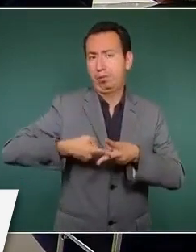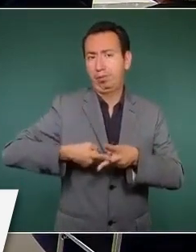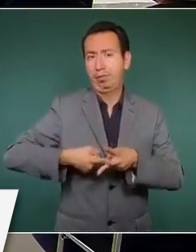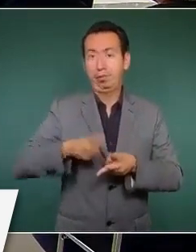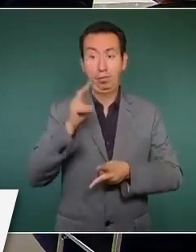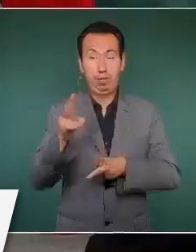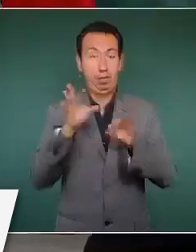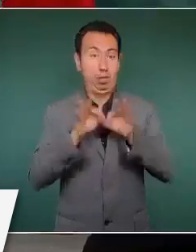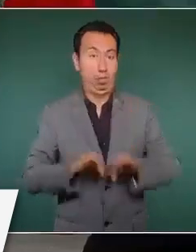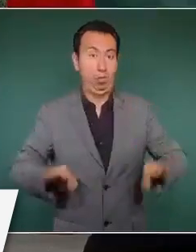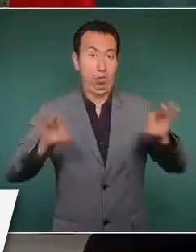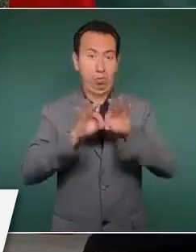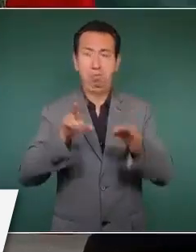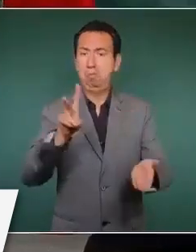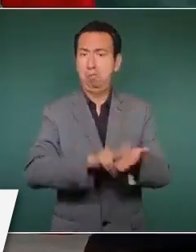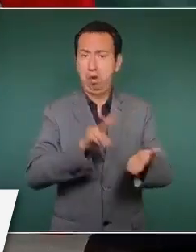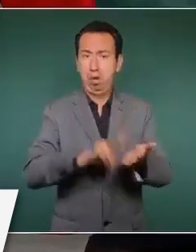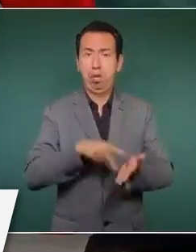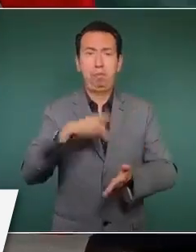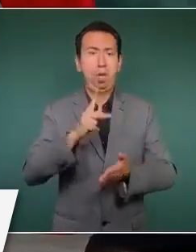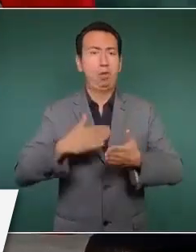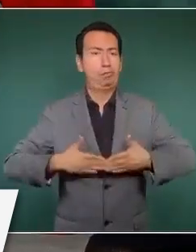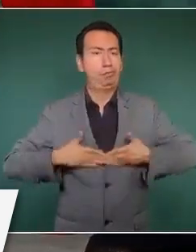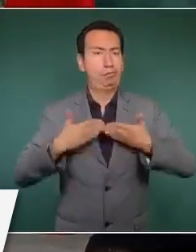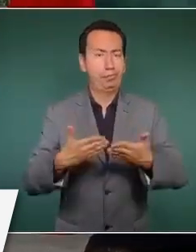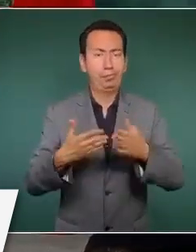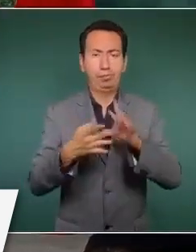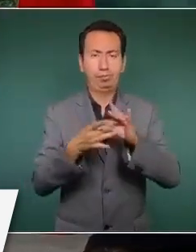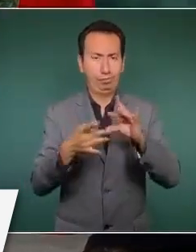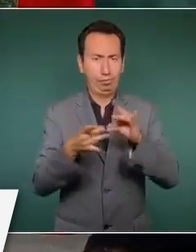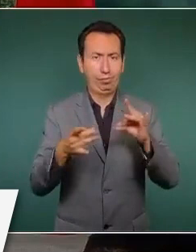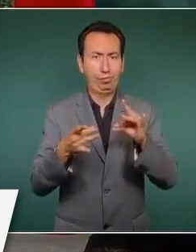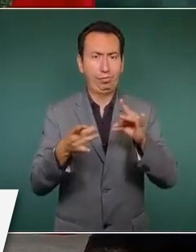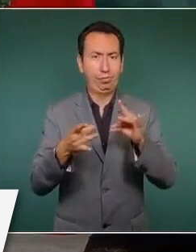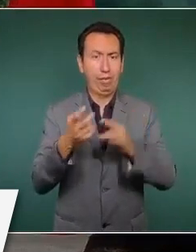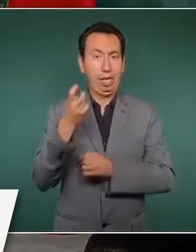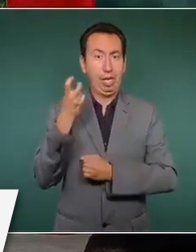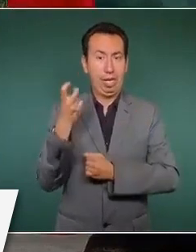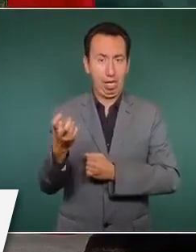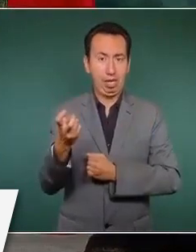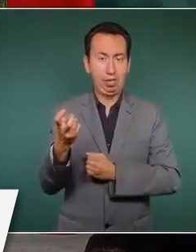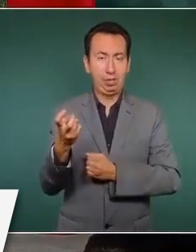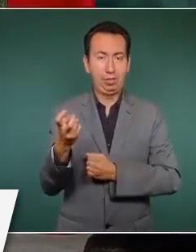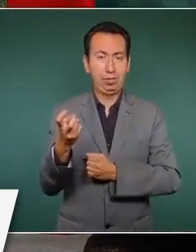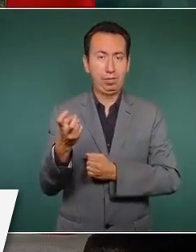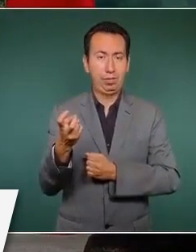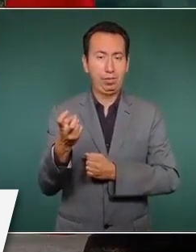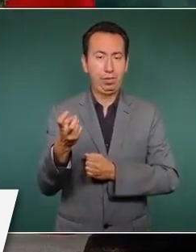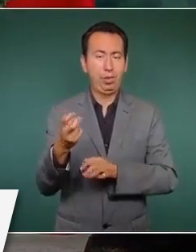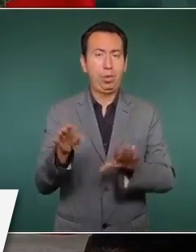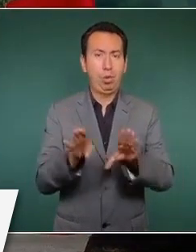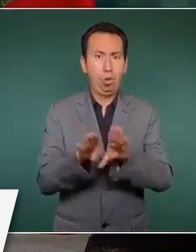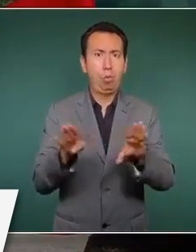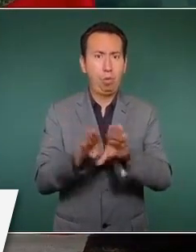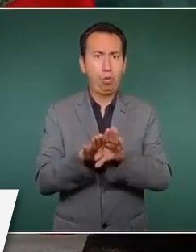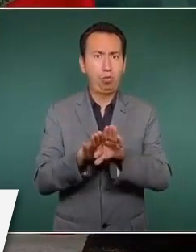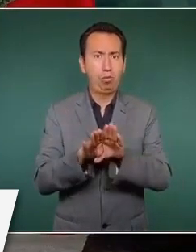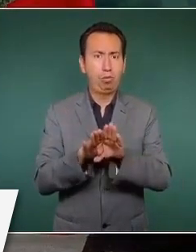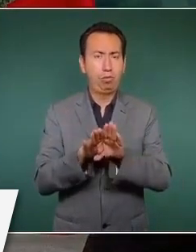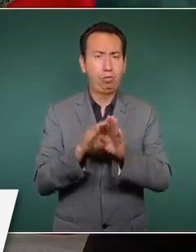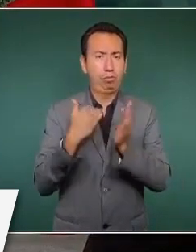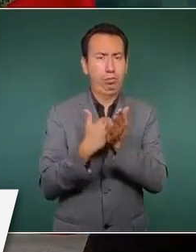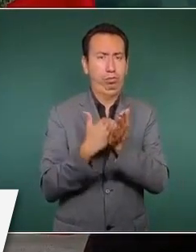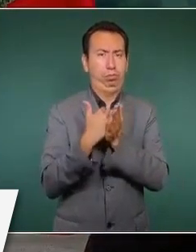números importantes. Pero aquí quisiera resaltar cómo ha ido o cómo ha habido un incremento